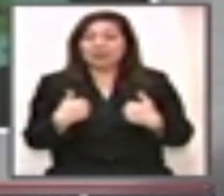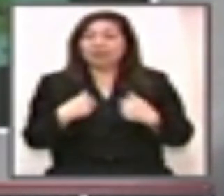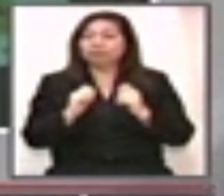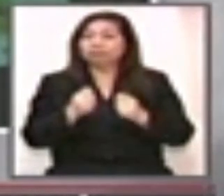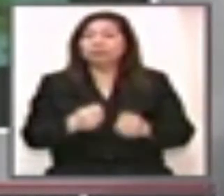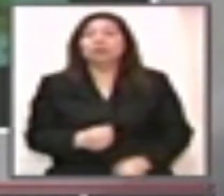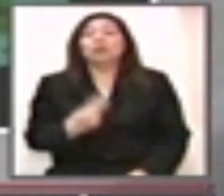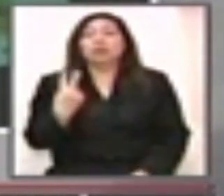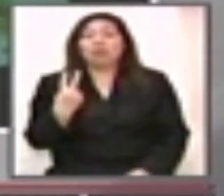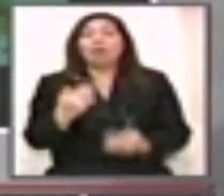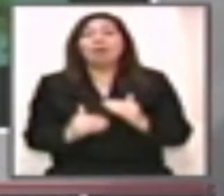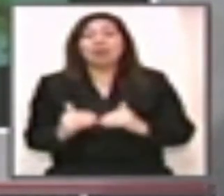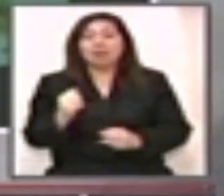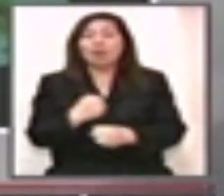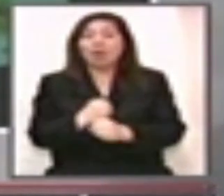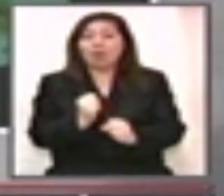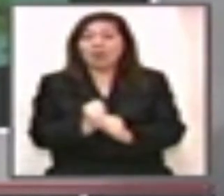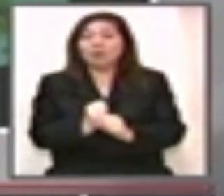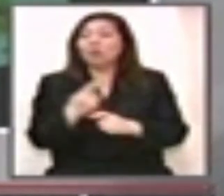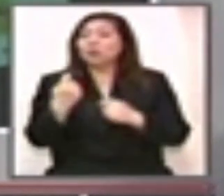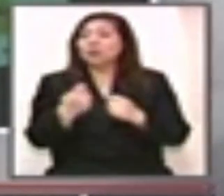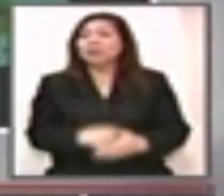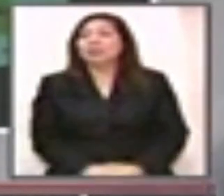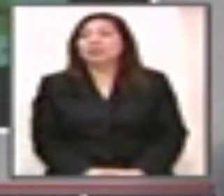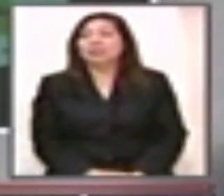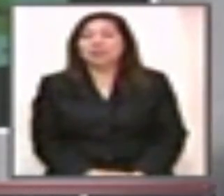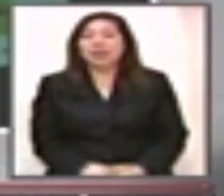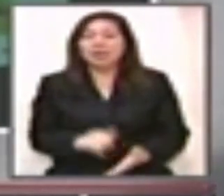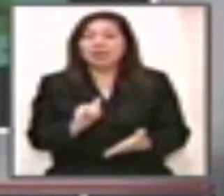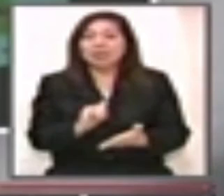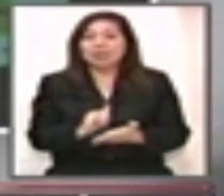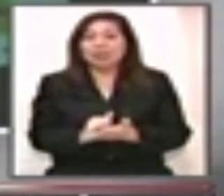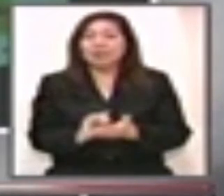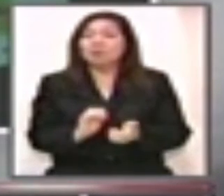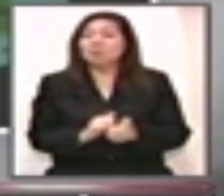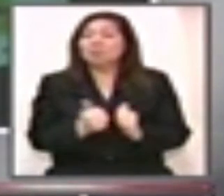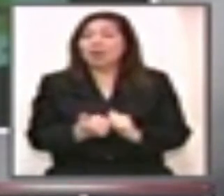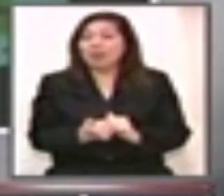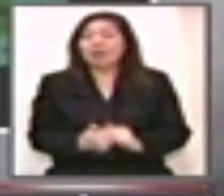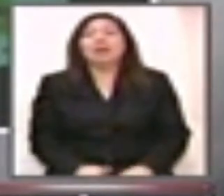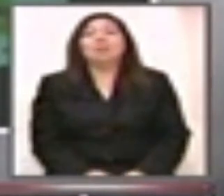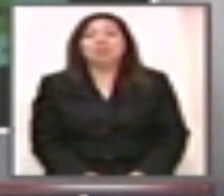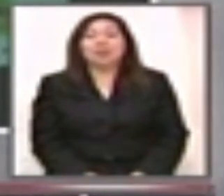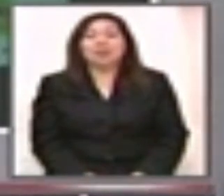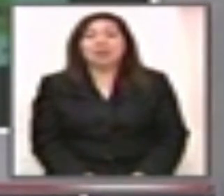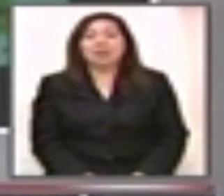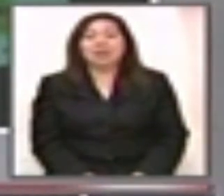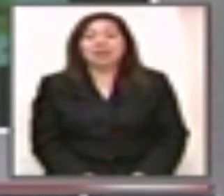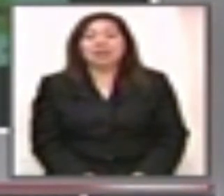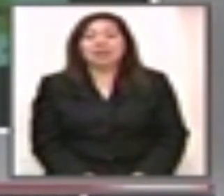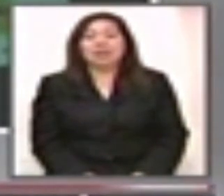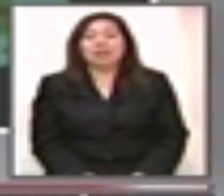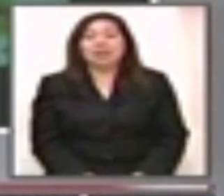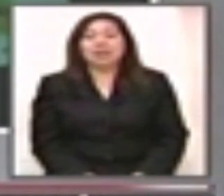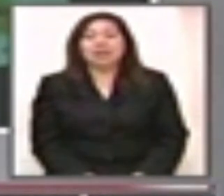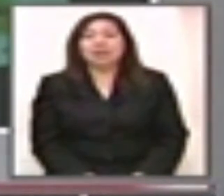entregar 2 grandes obras en el sector turístico que van a cambiar o están cambiando